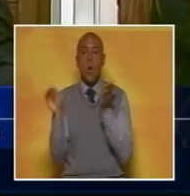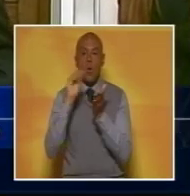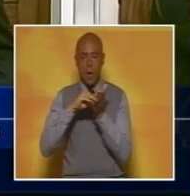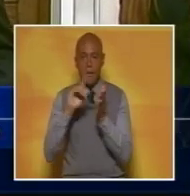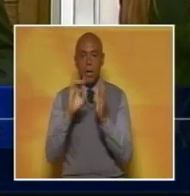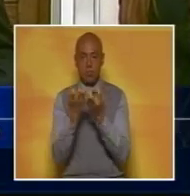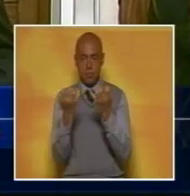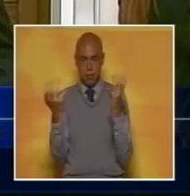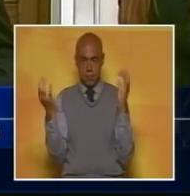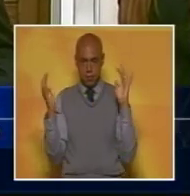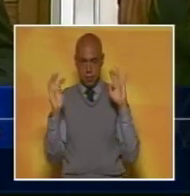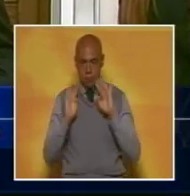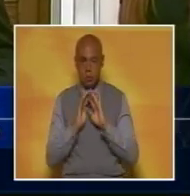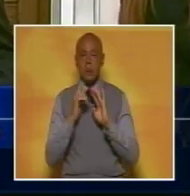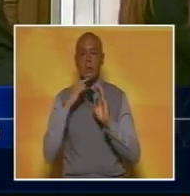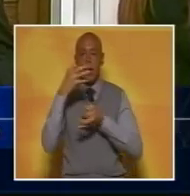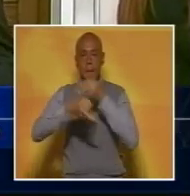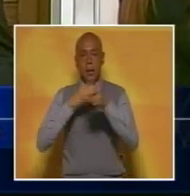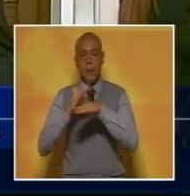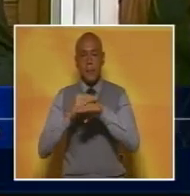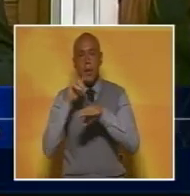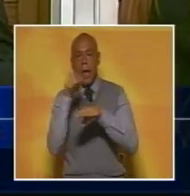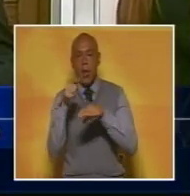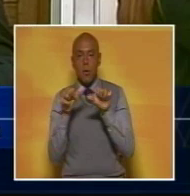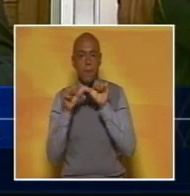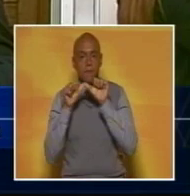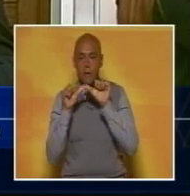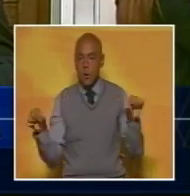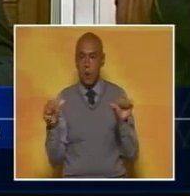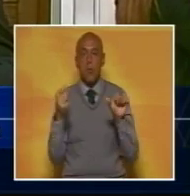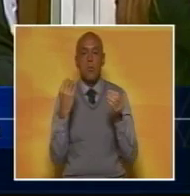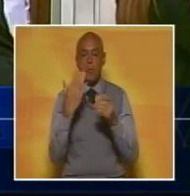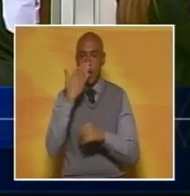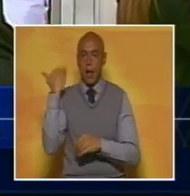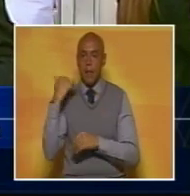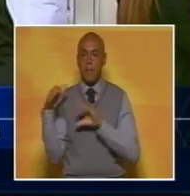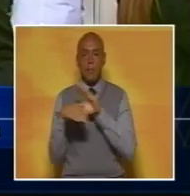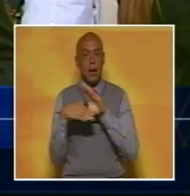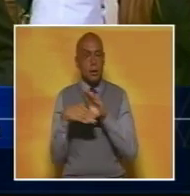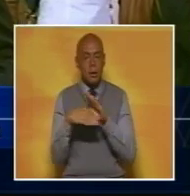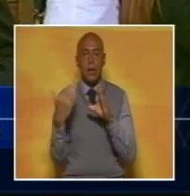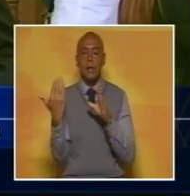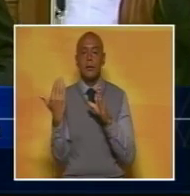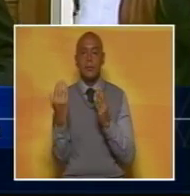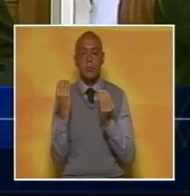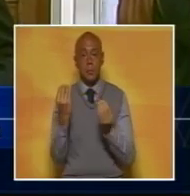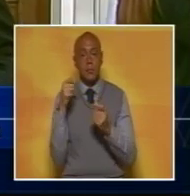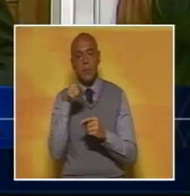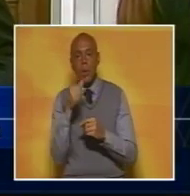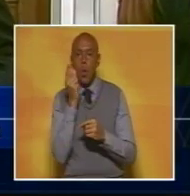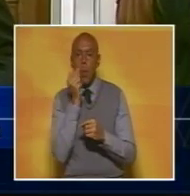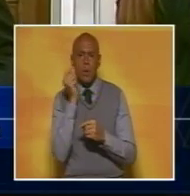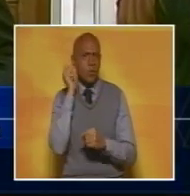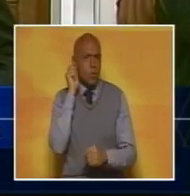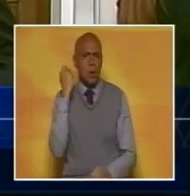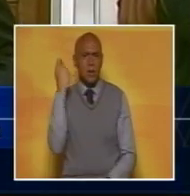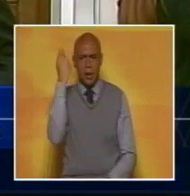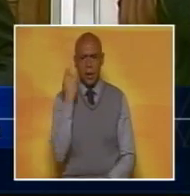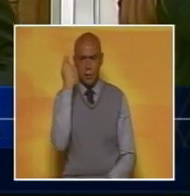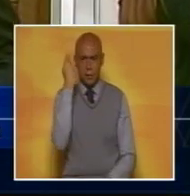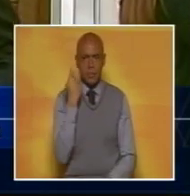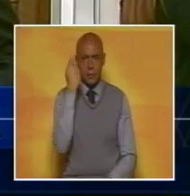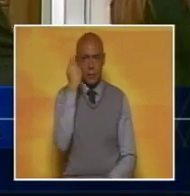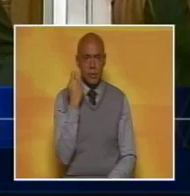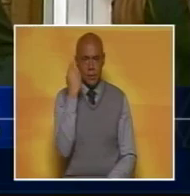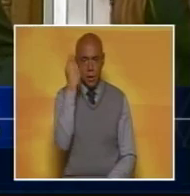que había sido declarada permanente este martes, con la ausencia de los diputados de la